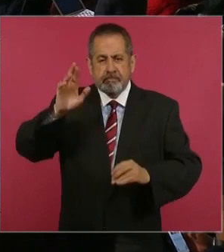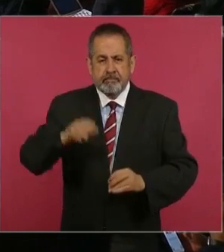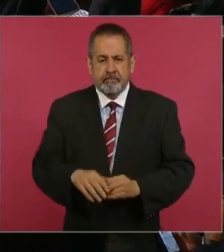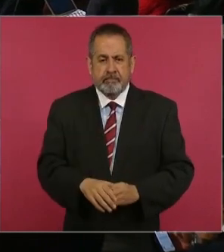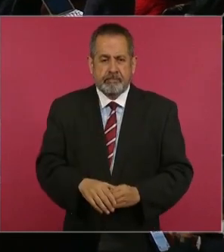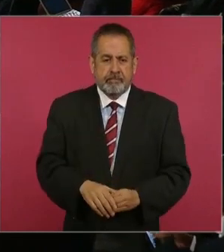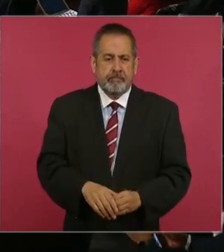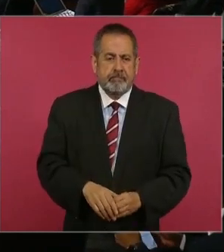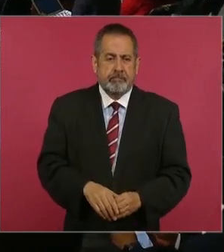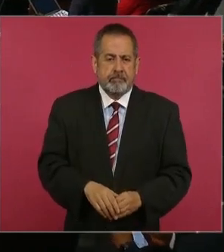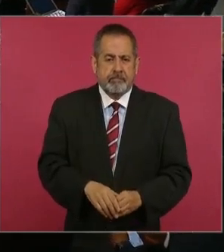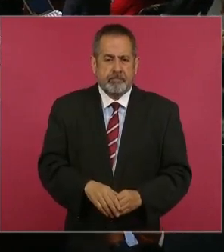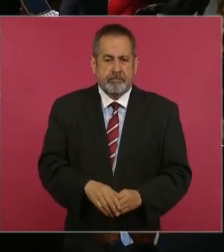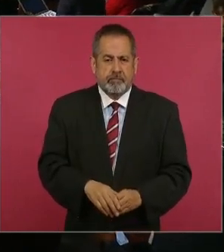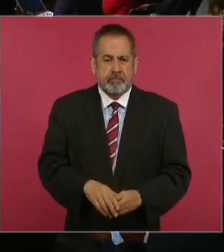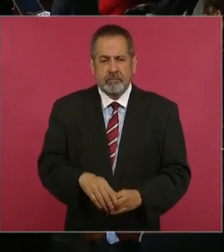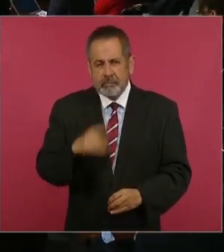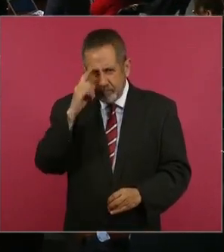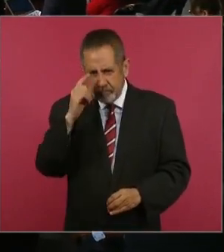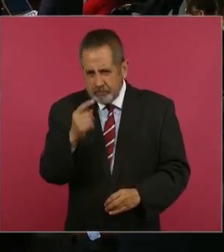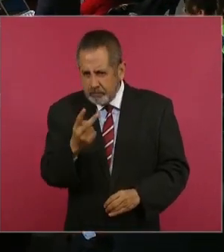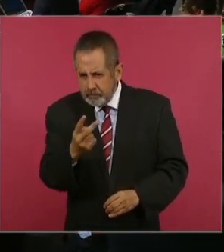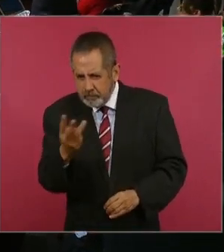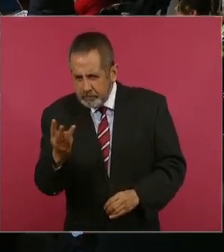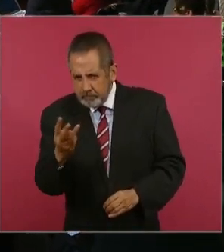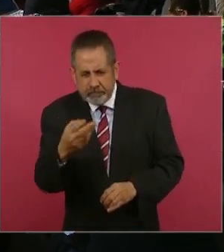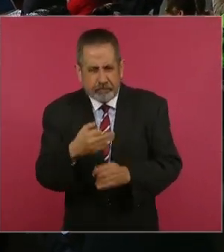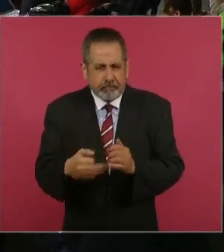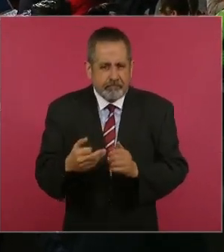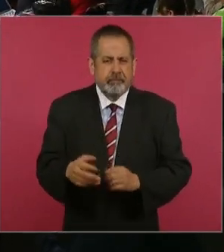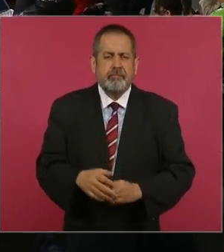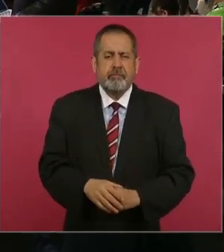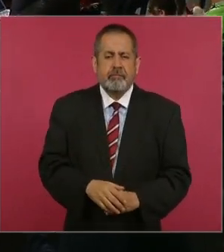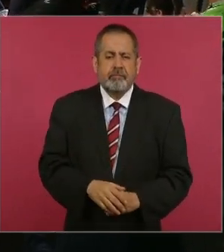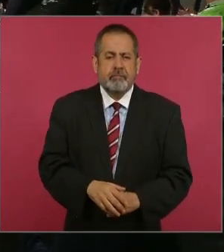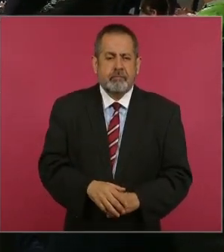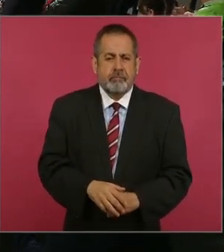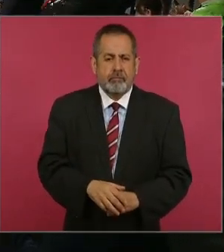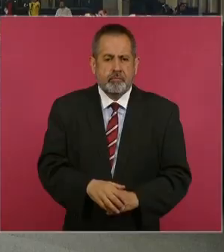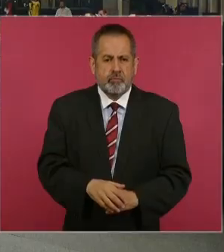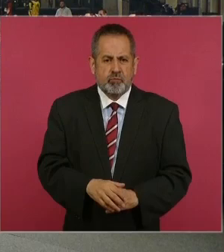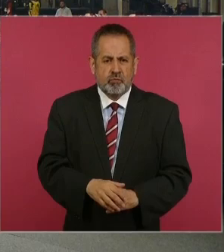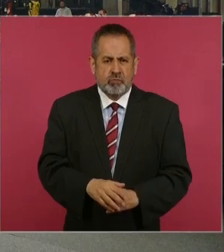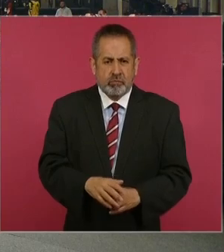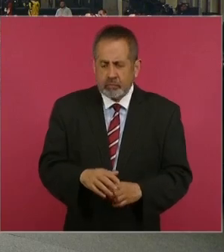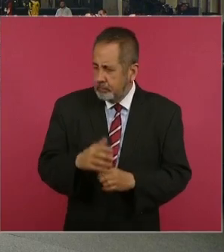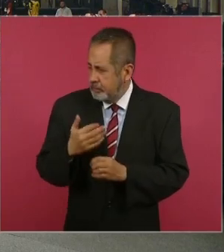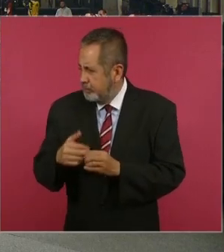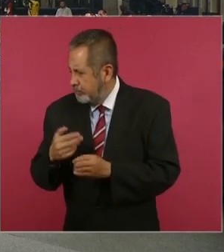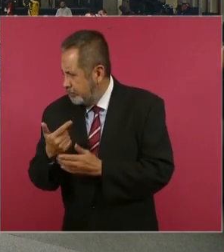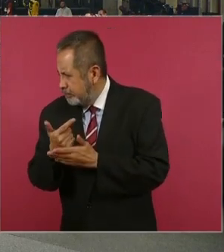ayer creo que dos o tres pero no tengo